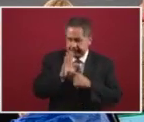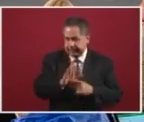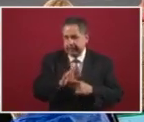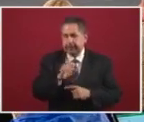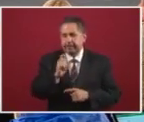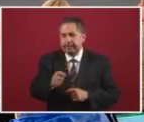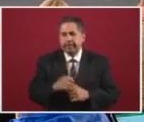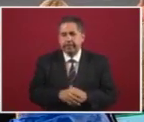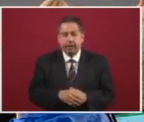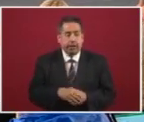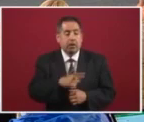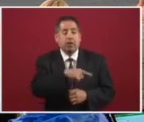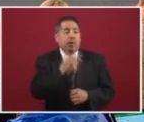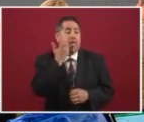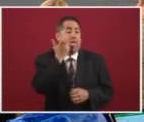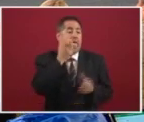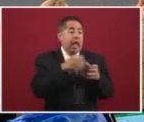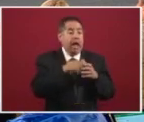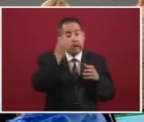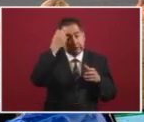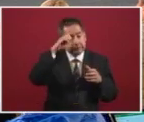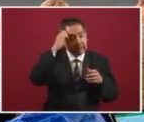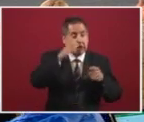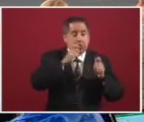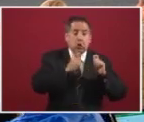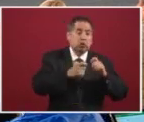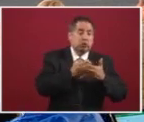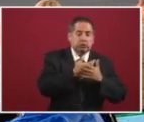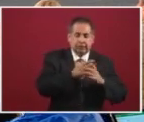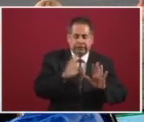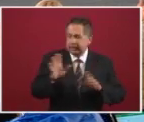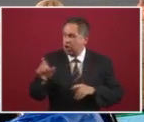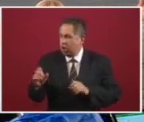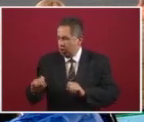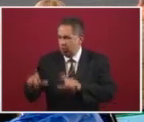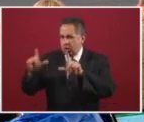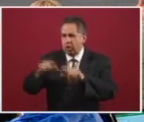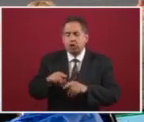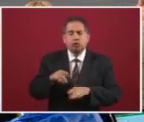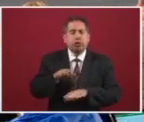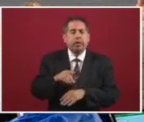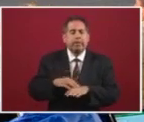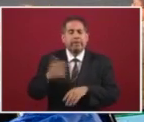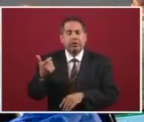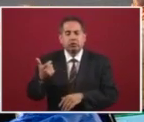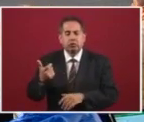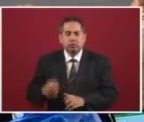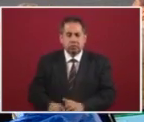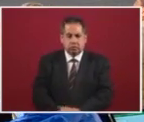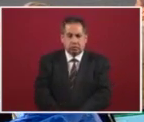a los expertos en economía, pon lo del peso.